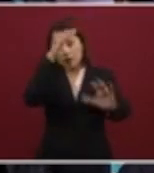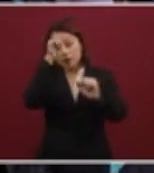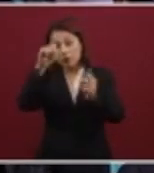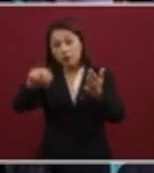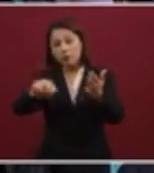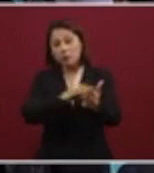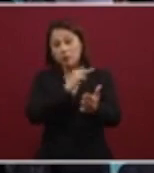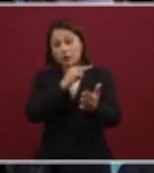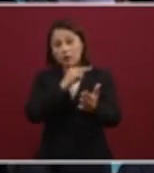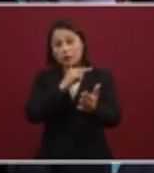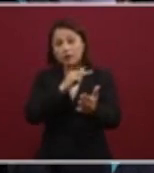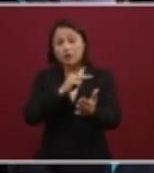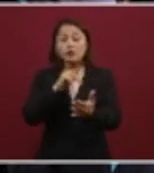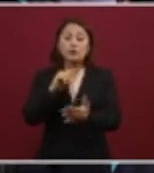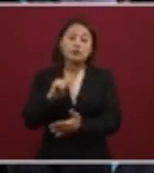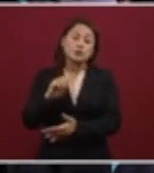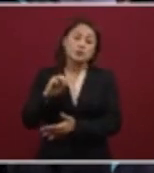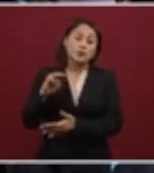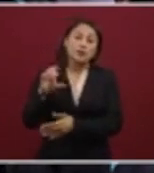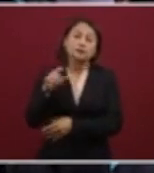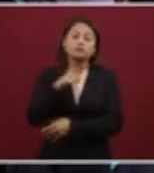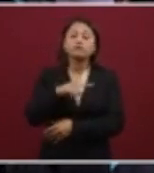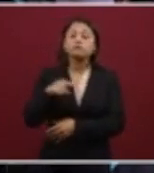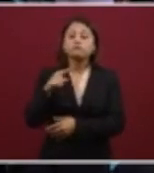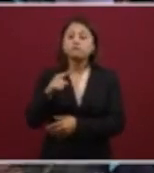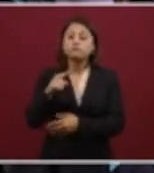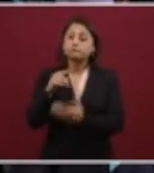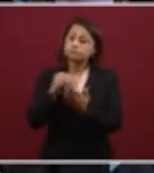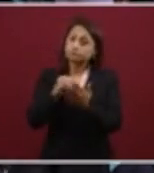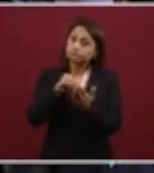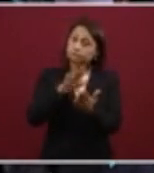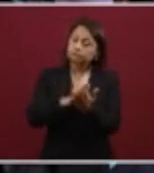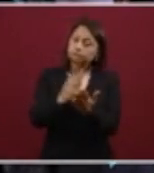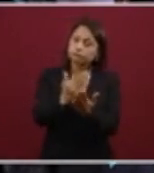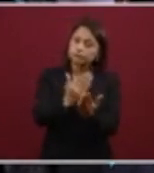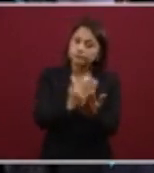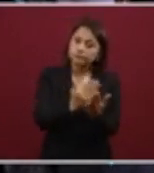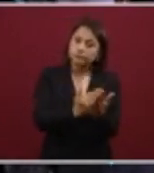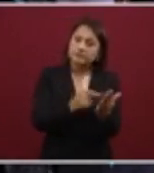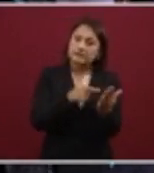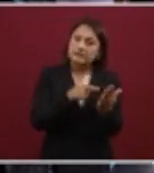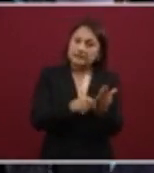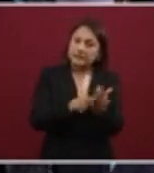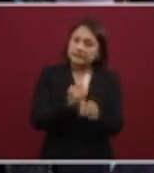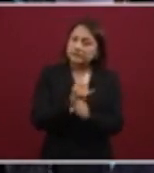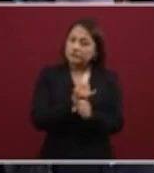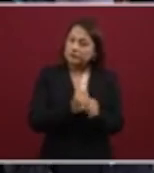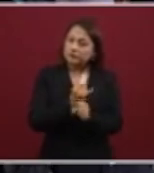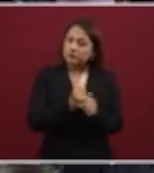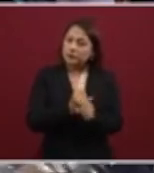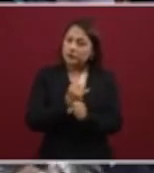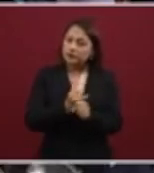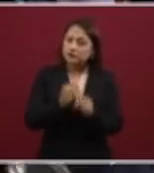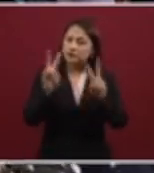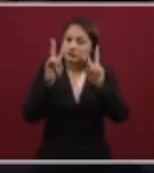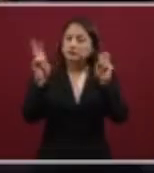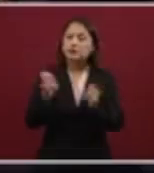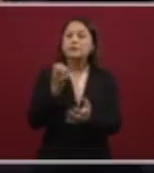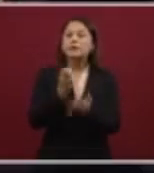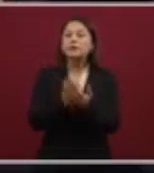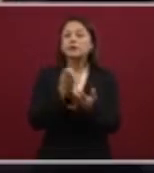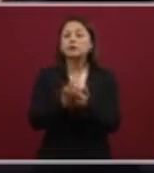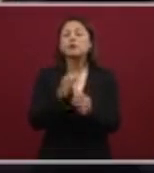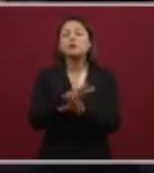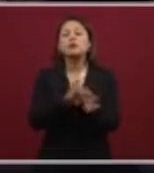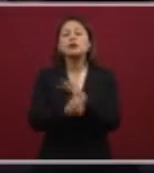pues está acompañada de datos duros preocupantes en la economía. En datos duros, por ejemplo, como los que da el